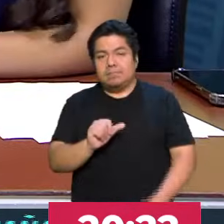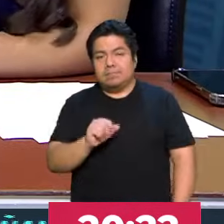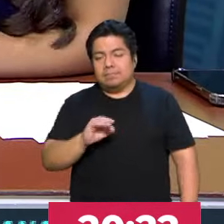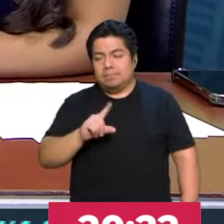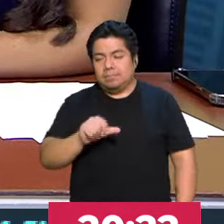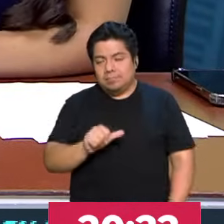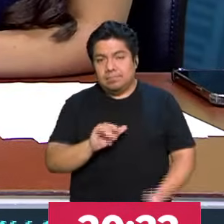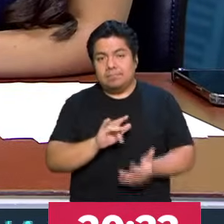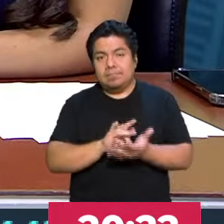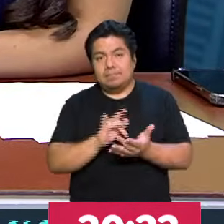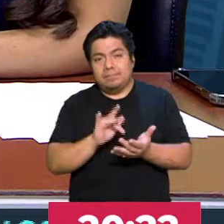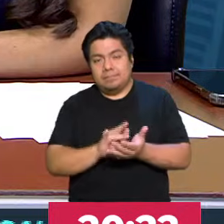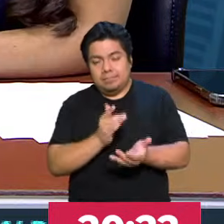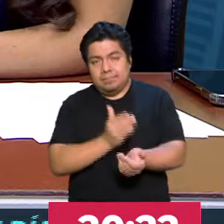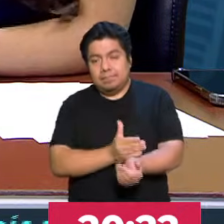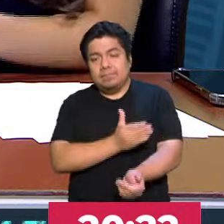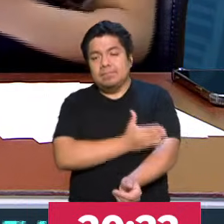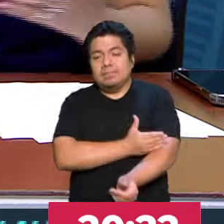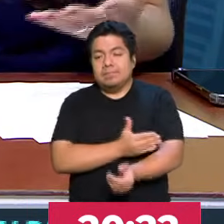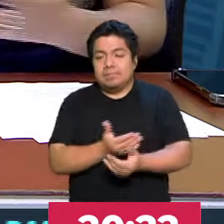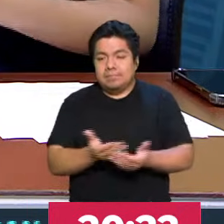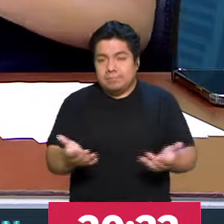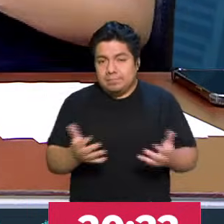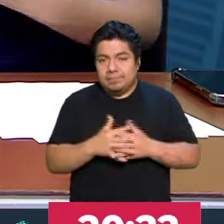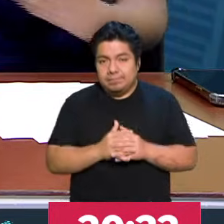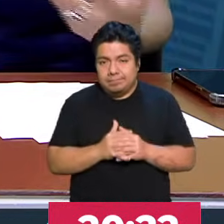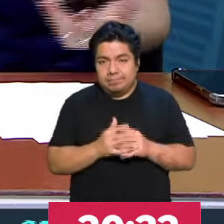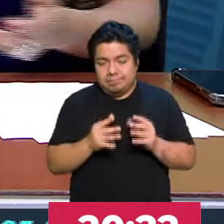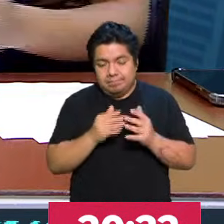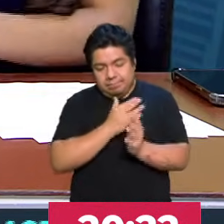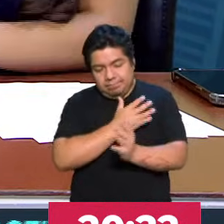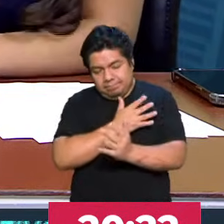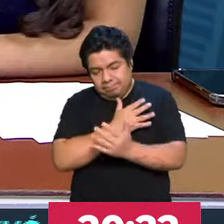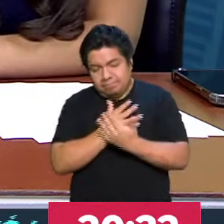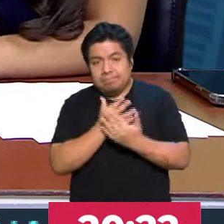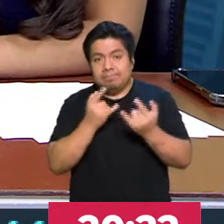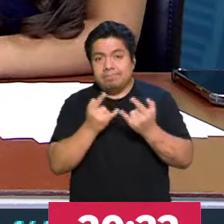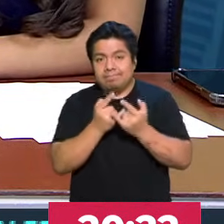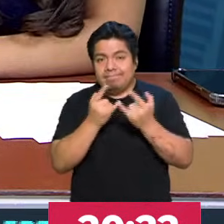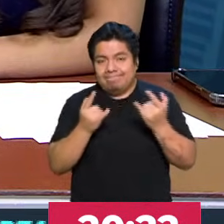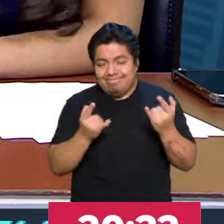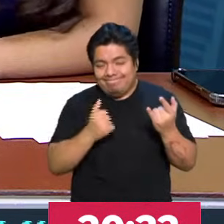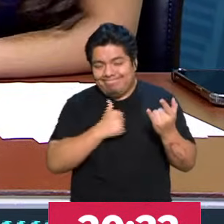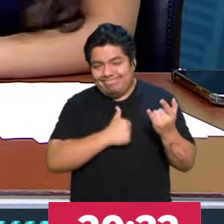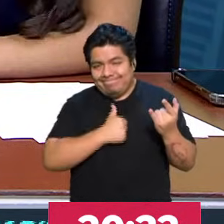verdad mucho que nos hayas acompañado y sobre todo acompañarnos a hacer este recorrido por la historia trágica